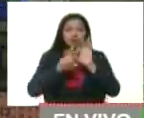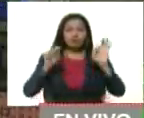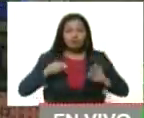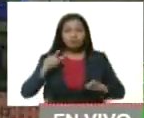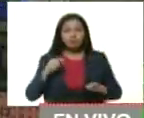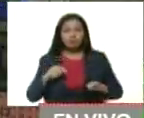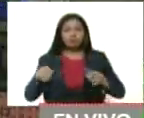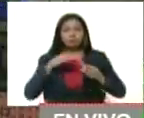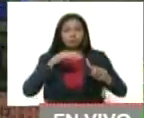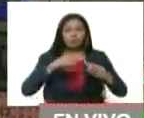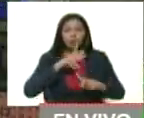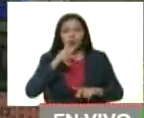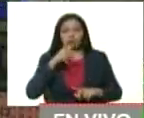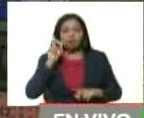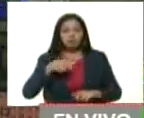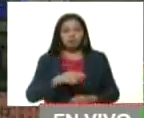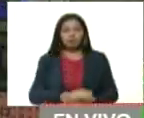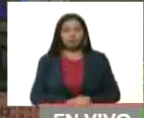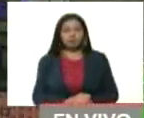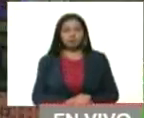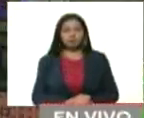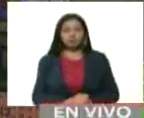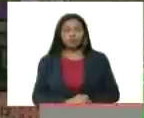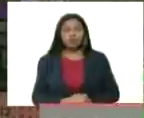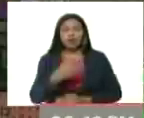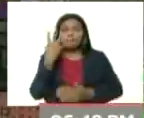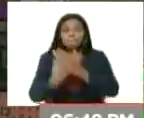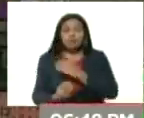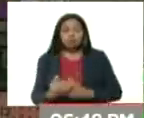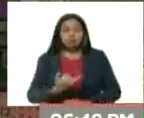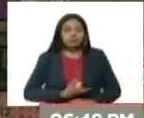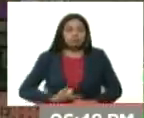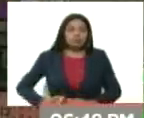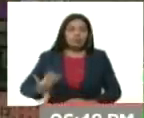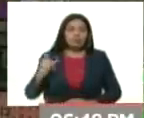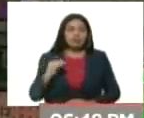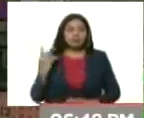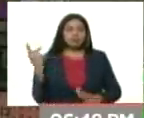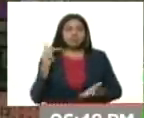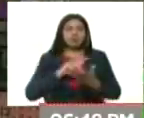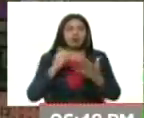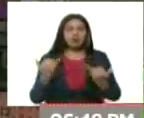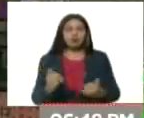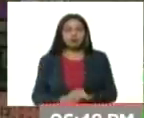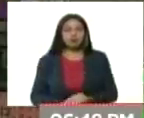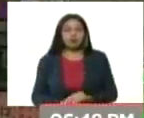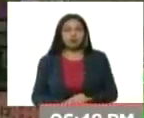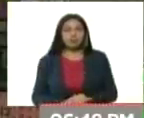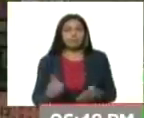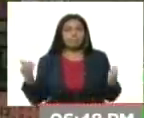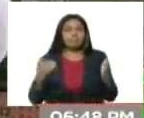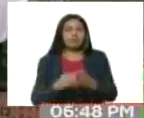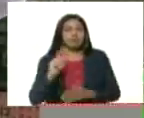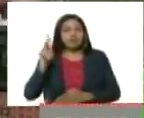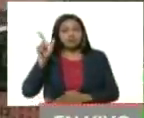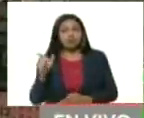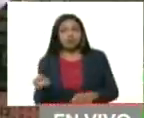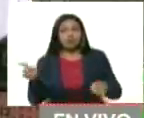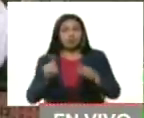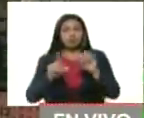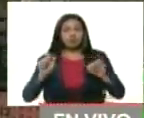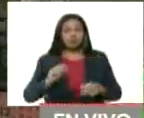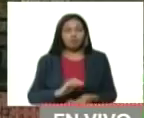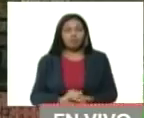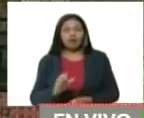de la discriminación, huyendo del hambre, se vinieron miles de venezolanos y venezolanas a